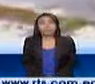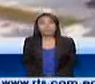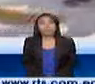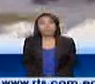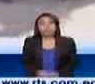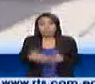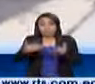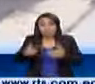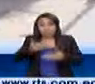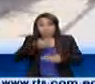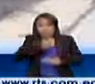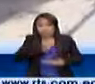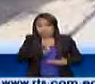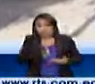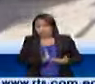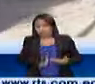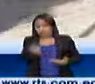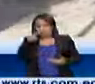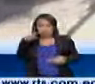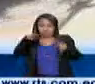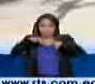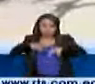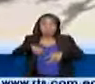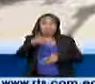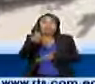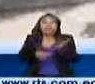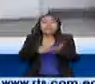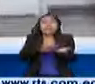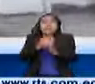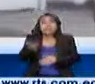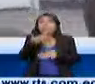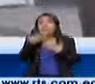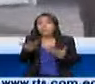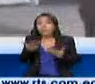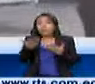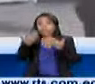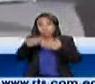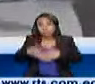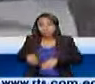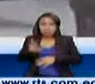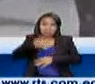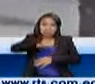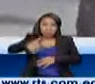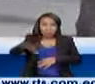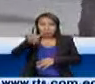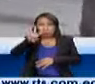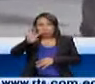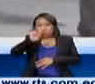las autopsias, los cadáveres sean repatriados al Ecuador en un lapso de unas